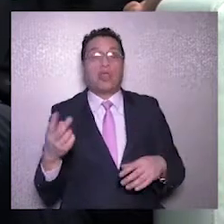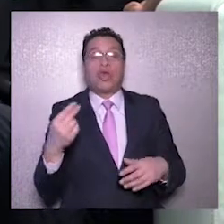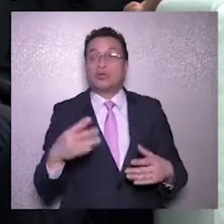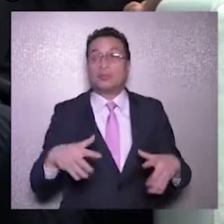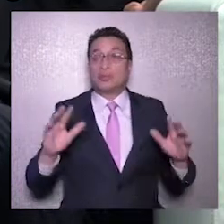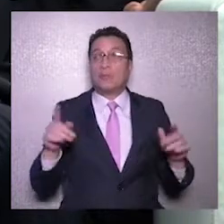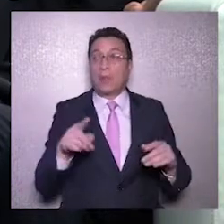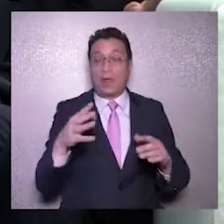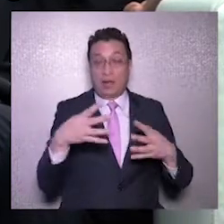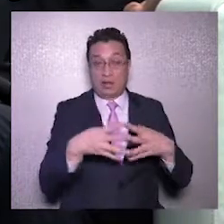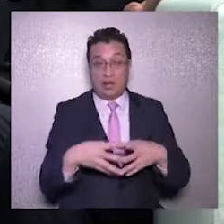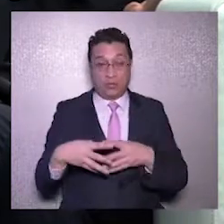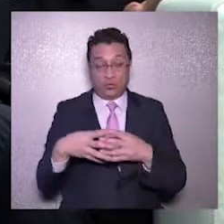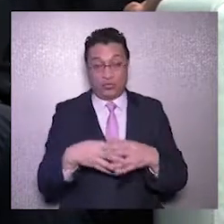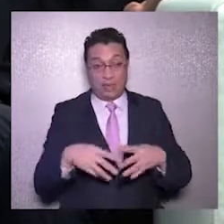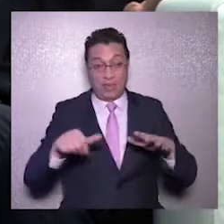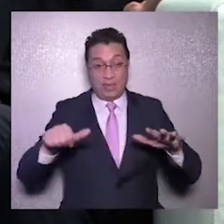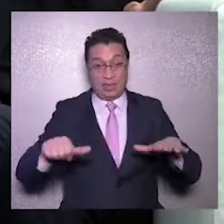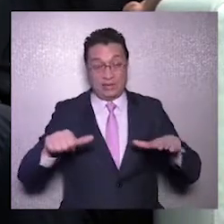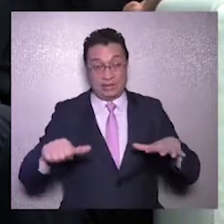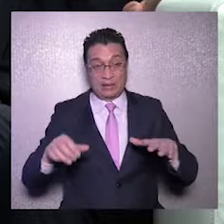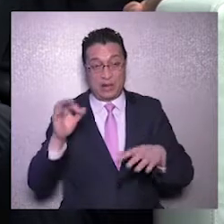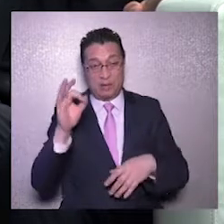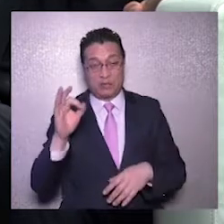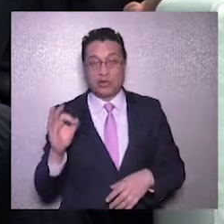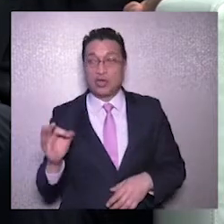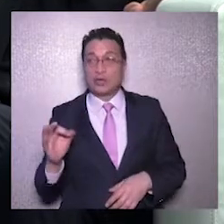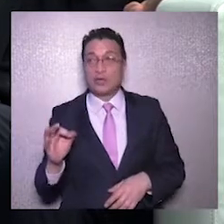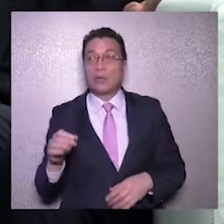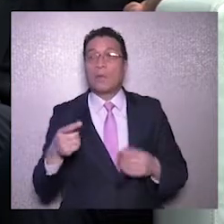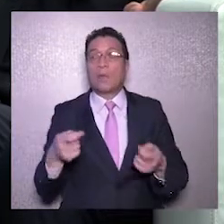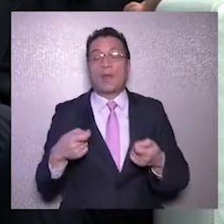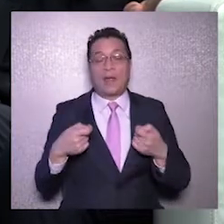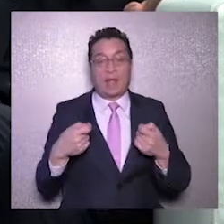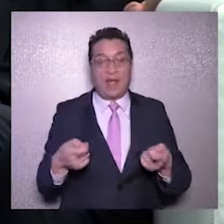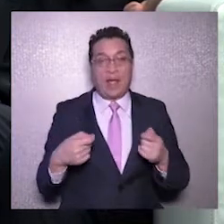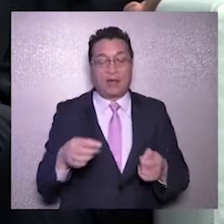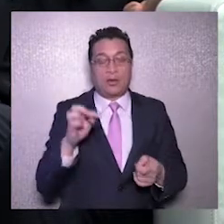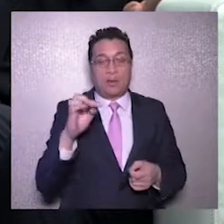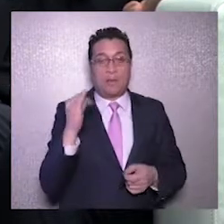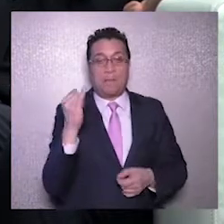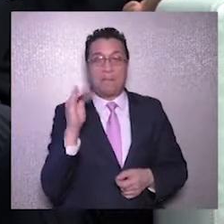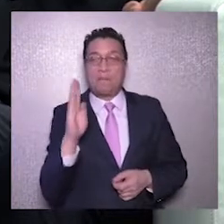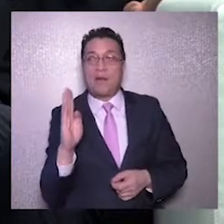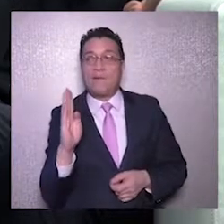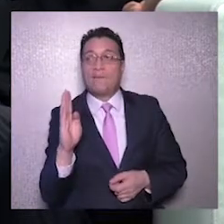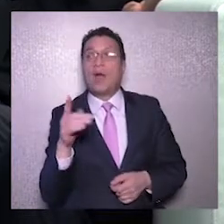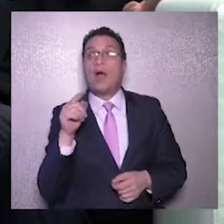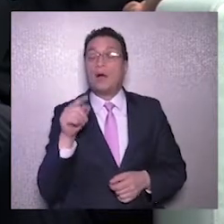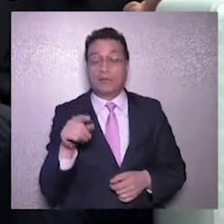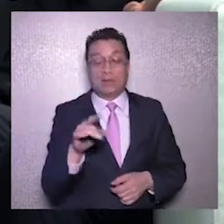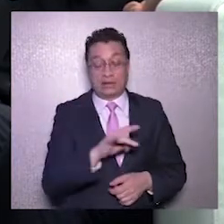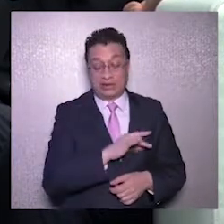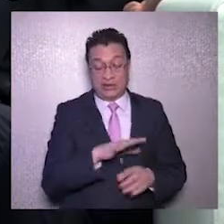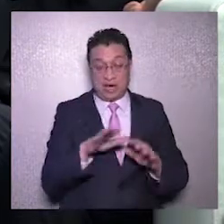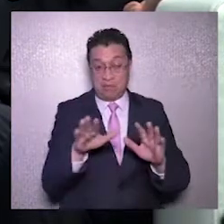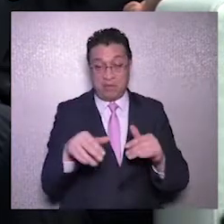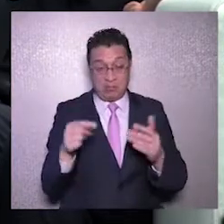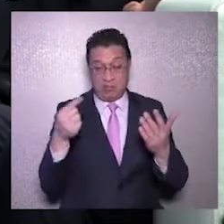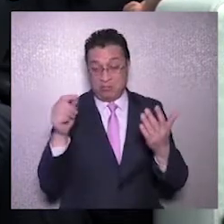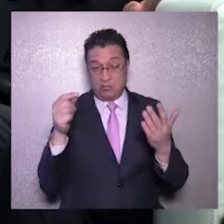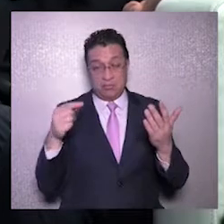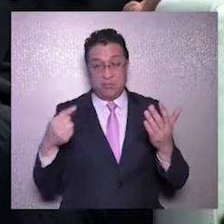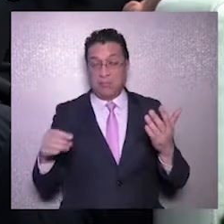tiene un 16% de gasto de su Producto Geográfico Bruto y Chile tiene los mismos resultados, similares